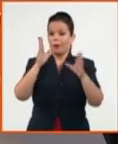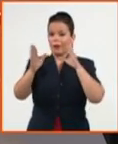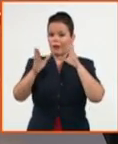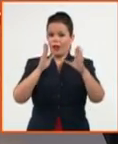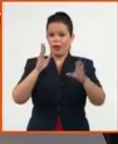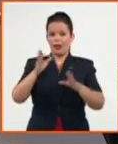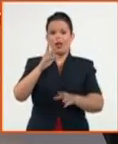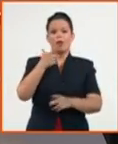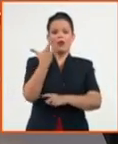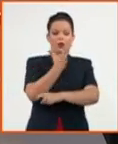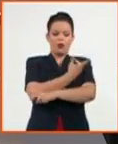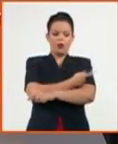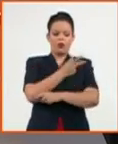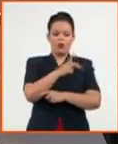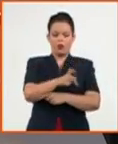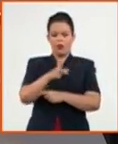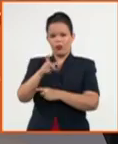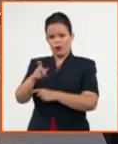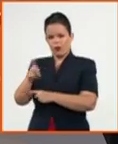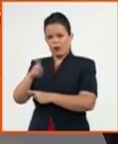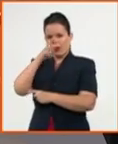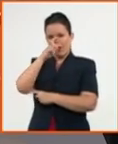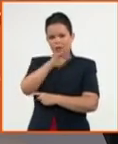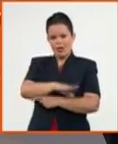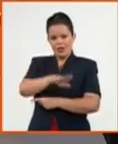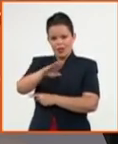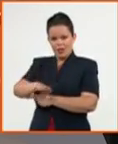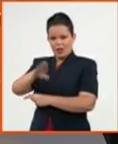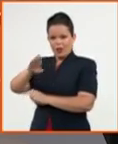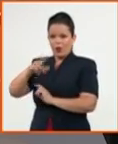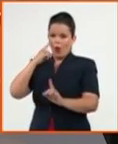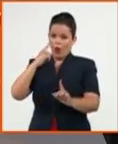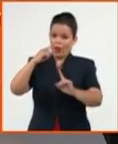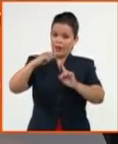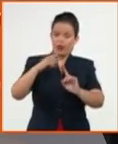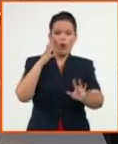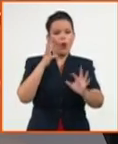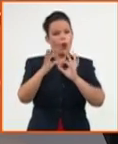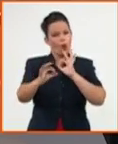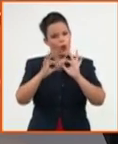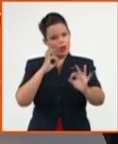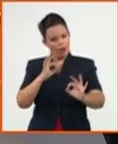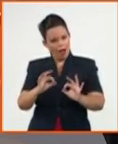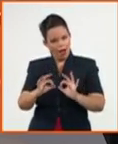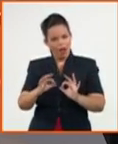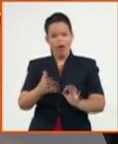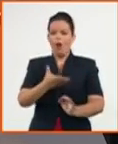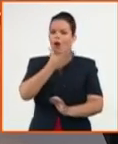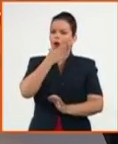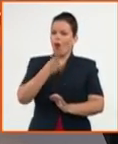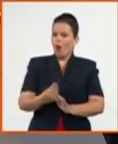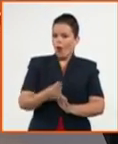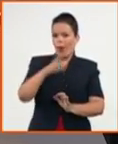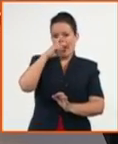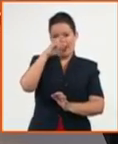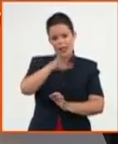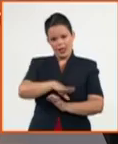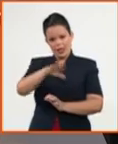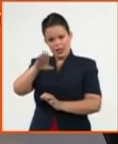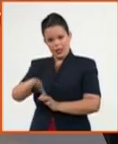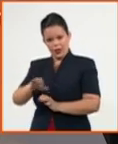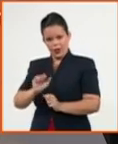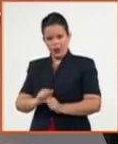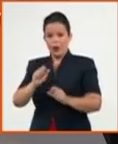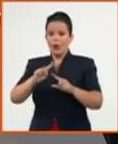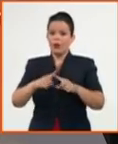ésta tiene como objetivo pues proteger la población de nuestros niños de nuestros adolescentes y así contribuir al reinicio de la etapa